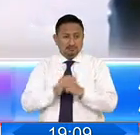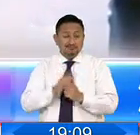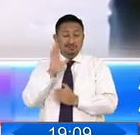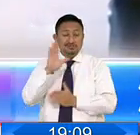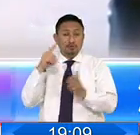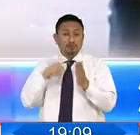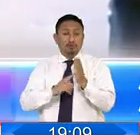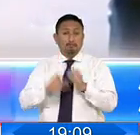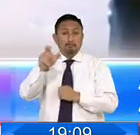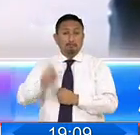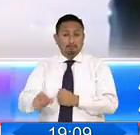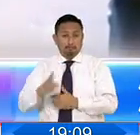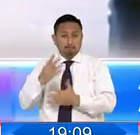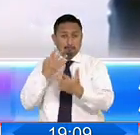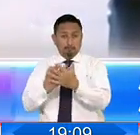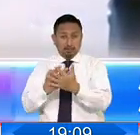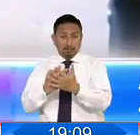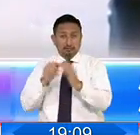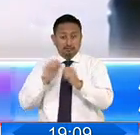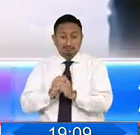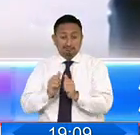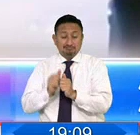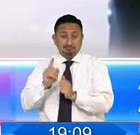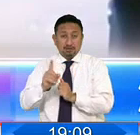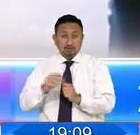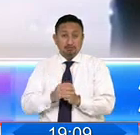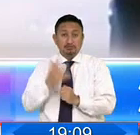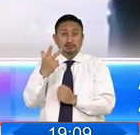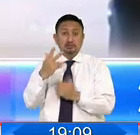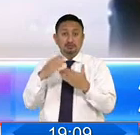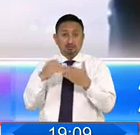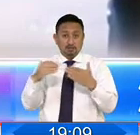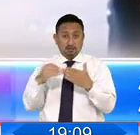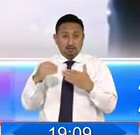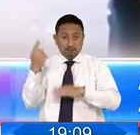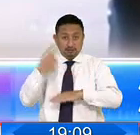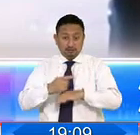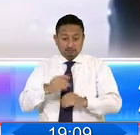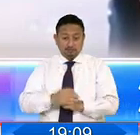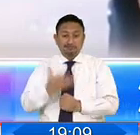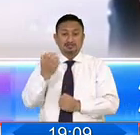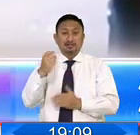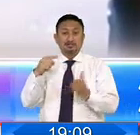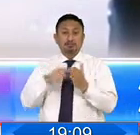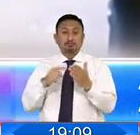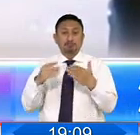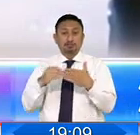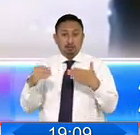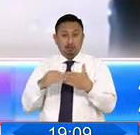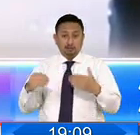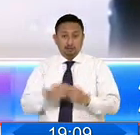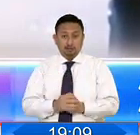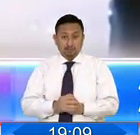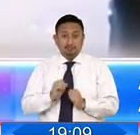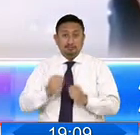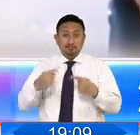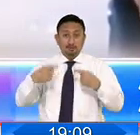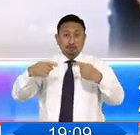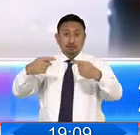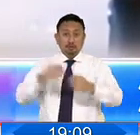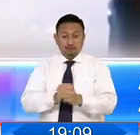5.000 reos que recibirían cada uno a $3 diarios, $15.000 que sería